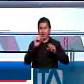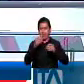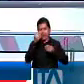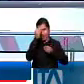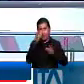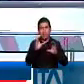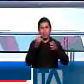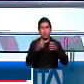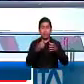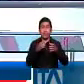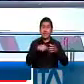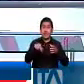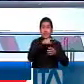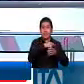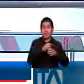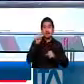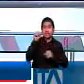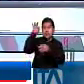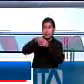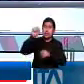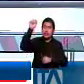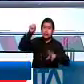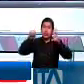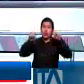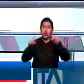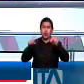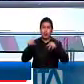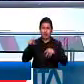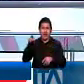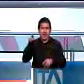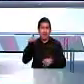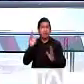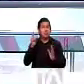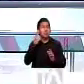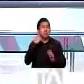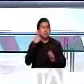Pleno deben mocionar el posible juicio por incumplimiento y arrogación de funciones.